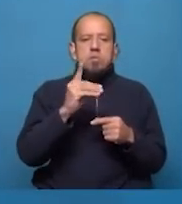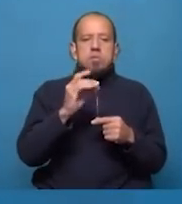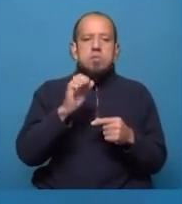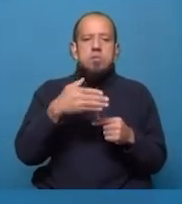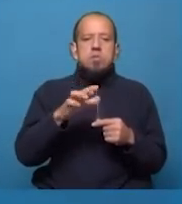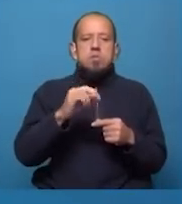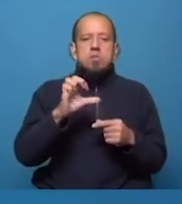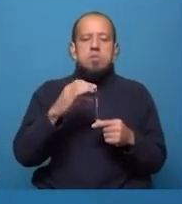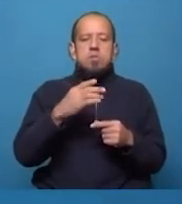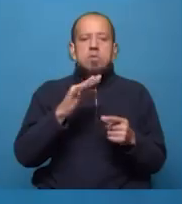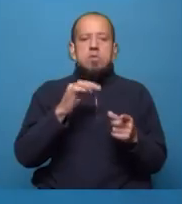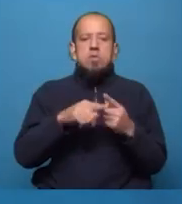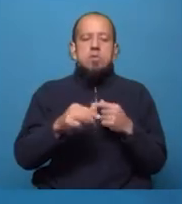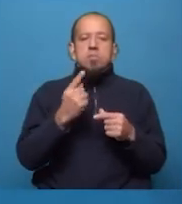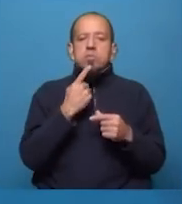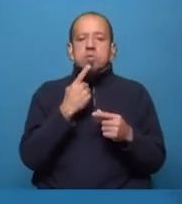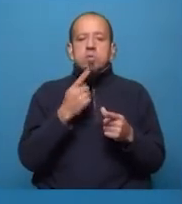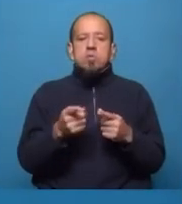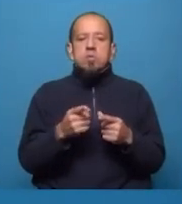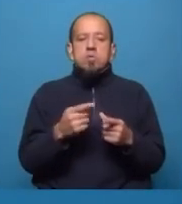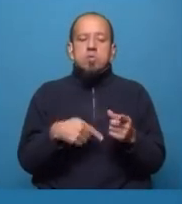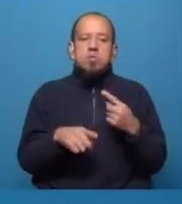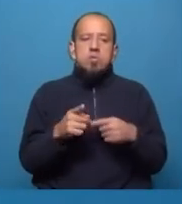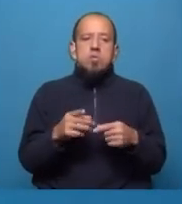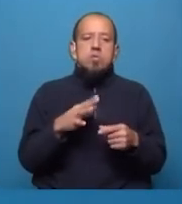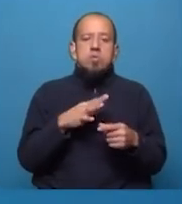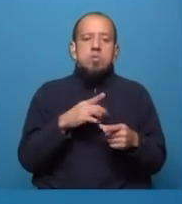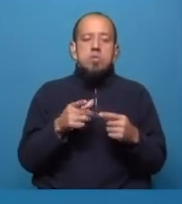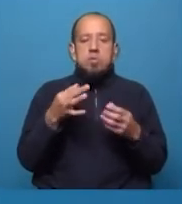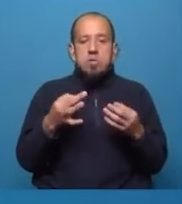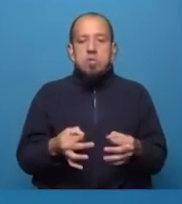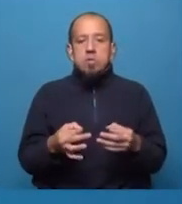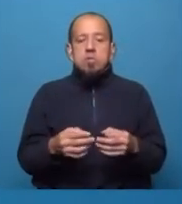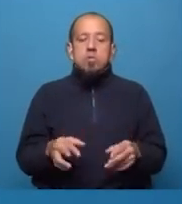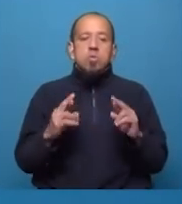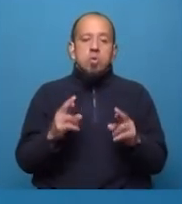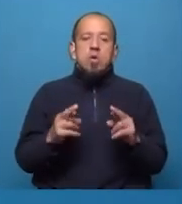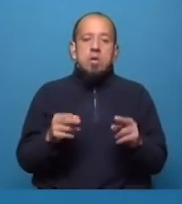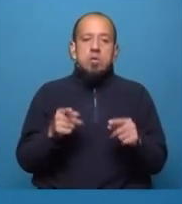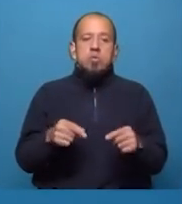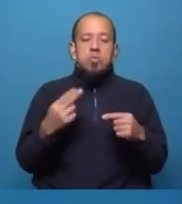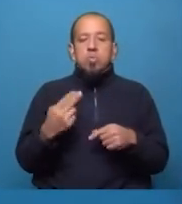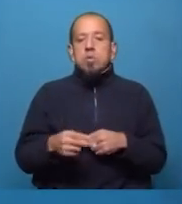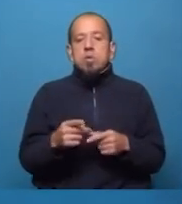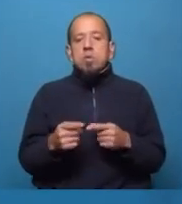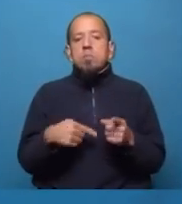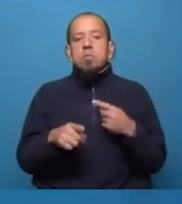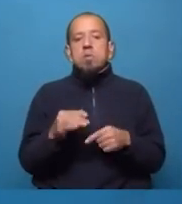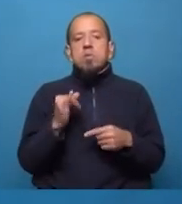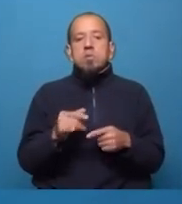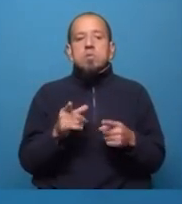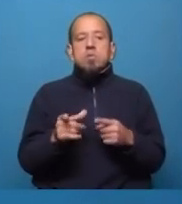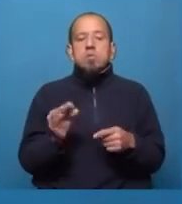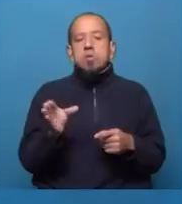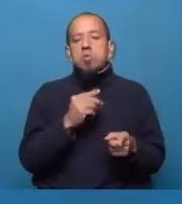coimeando políticos entonces seguramente es cierto ojalá nunca pase pero si pasan